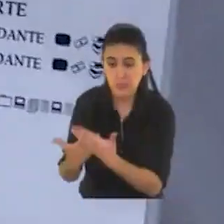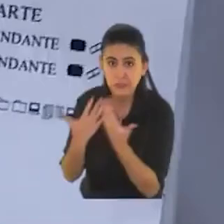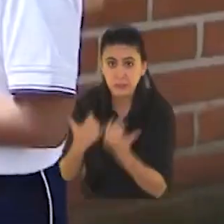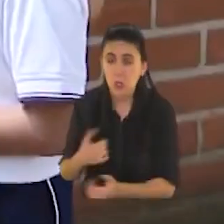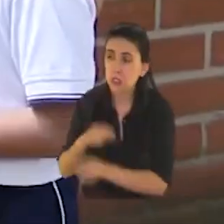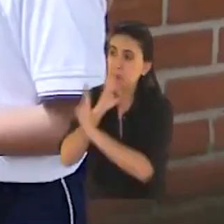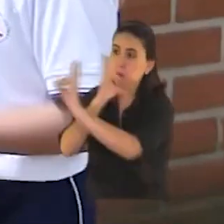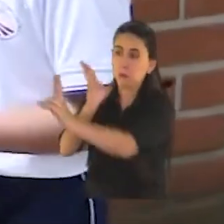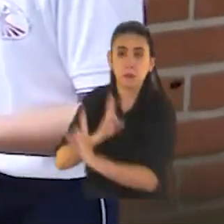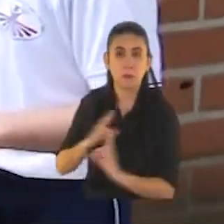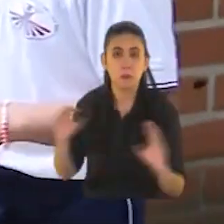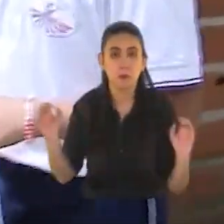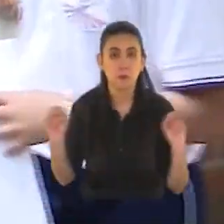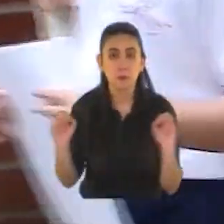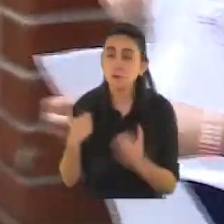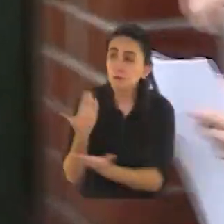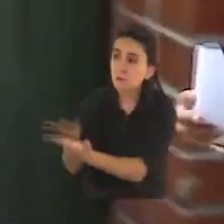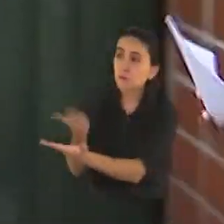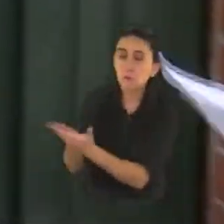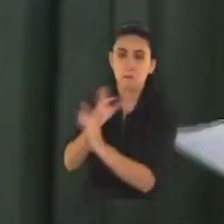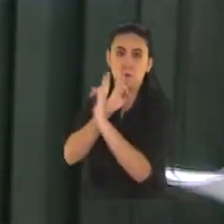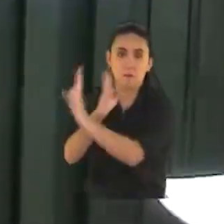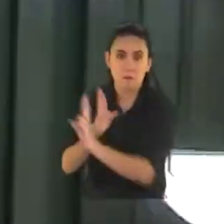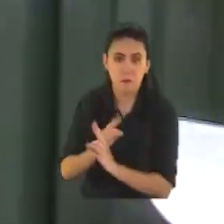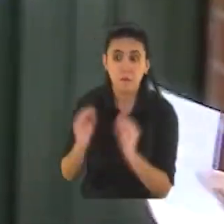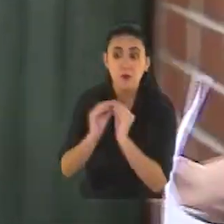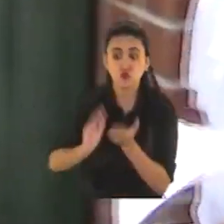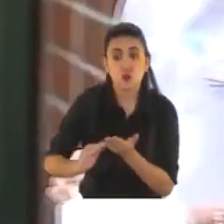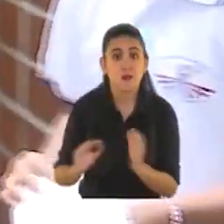ha sido respondido y mucho menos resuelto